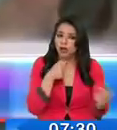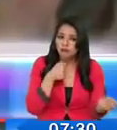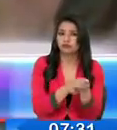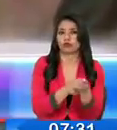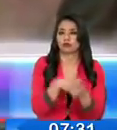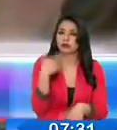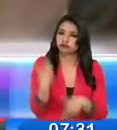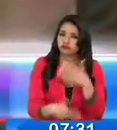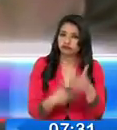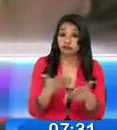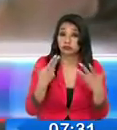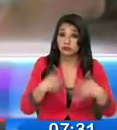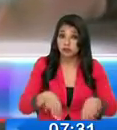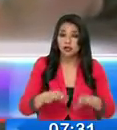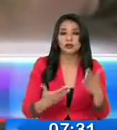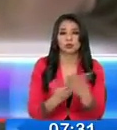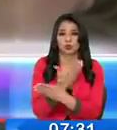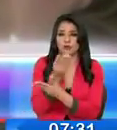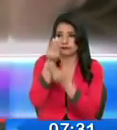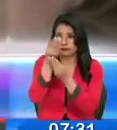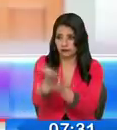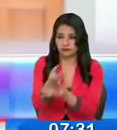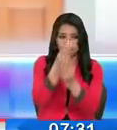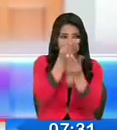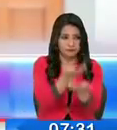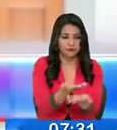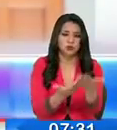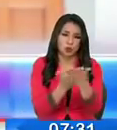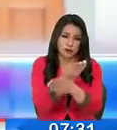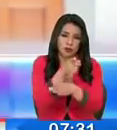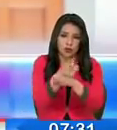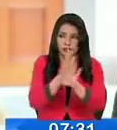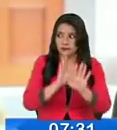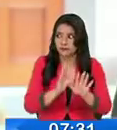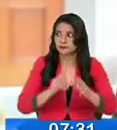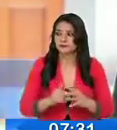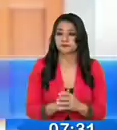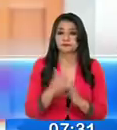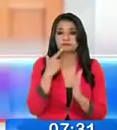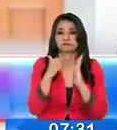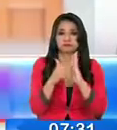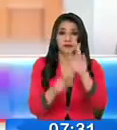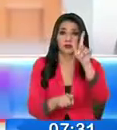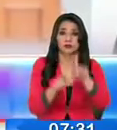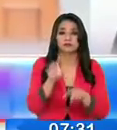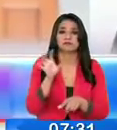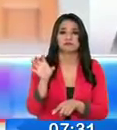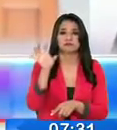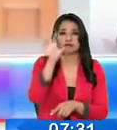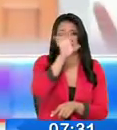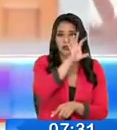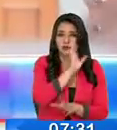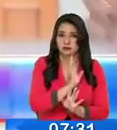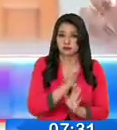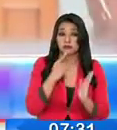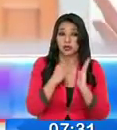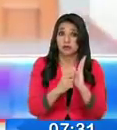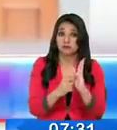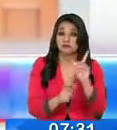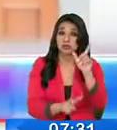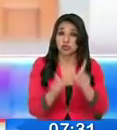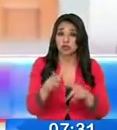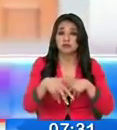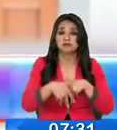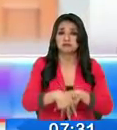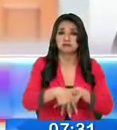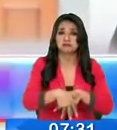adelante, se les dio nuevas directrices. Y tenemos casos en determinadas provincias en donde las tomas, llamémoslo